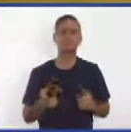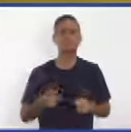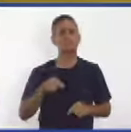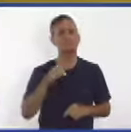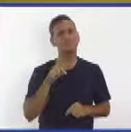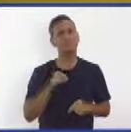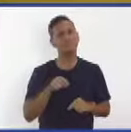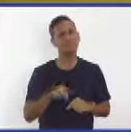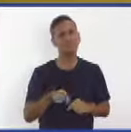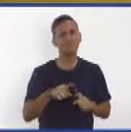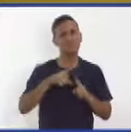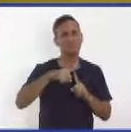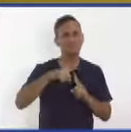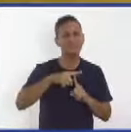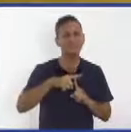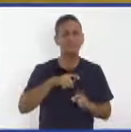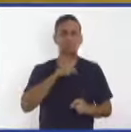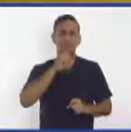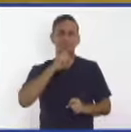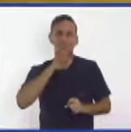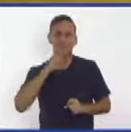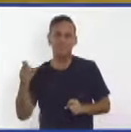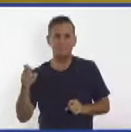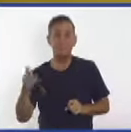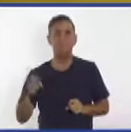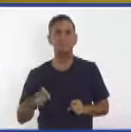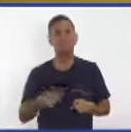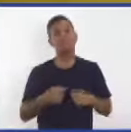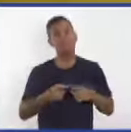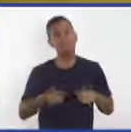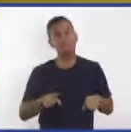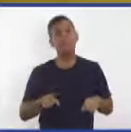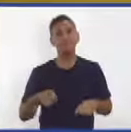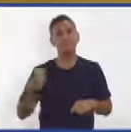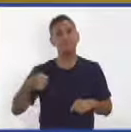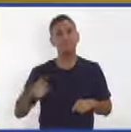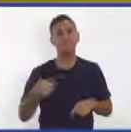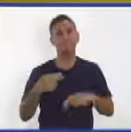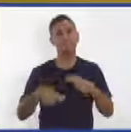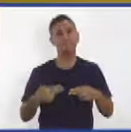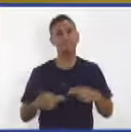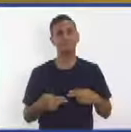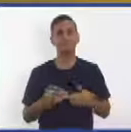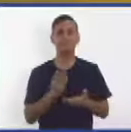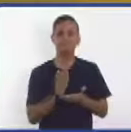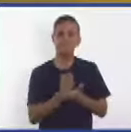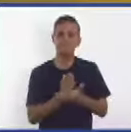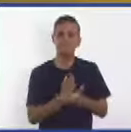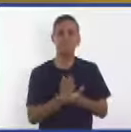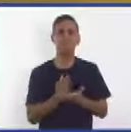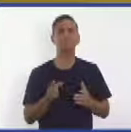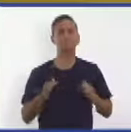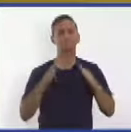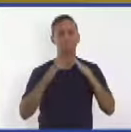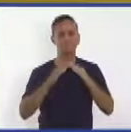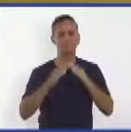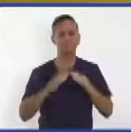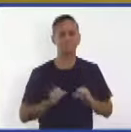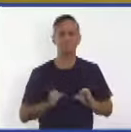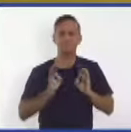que nos ha tocado de estudiar ahora en las casas vamos entonces a precisar